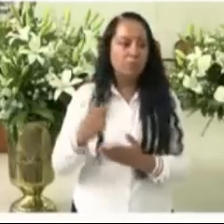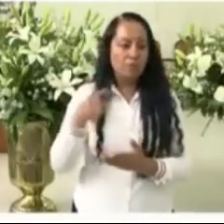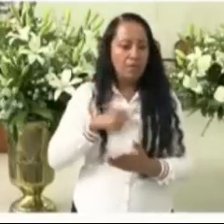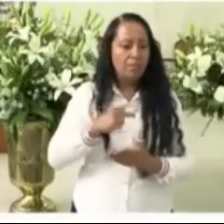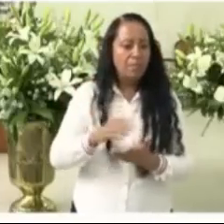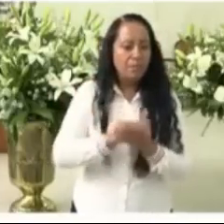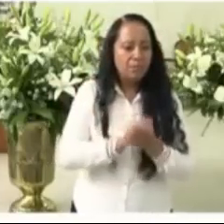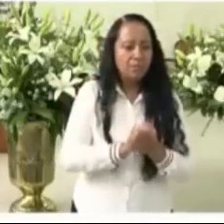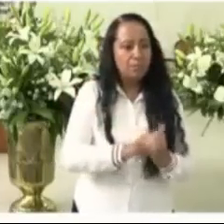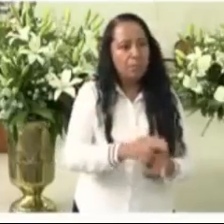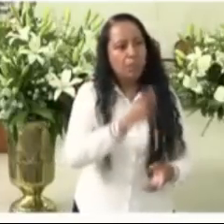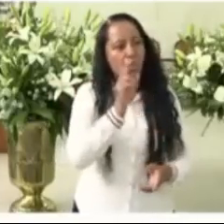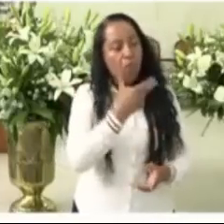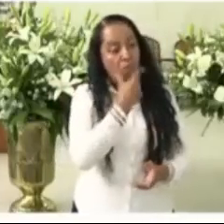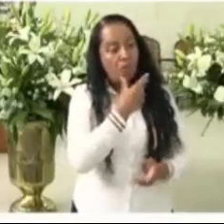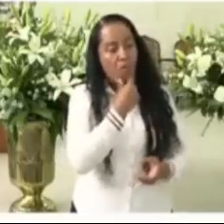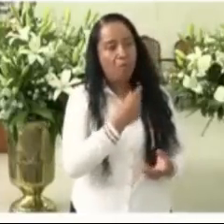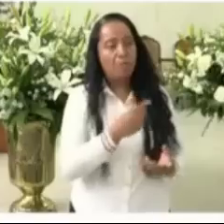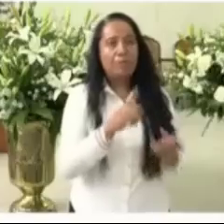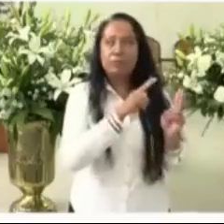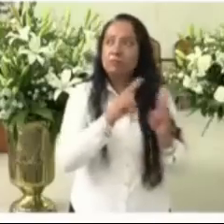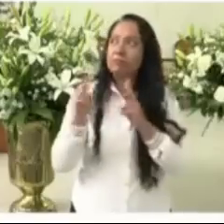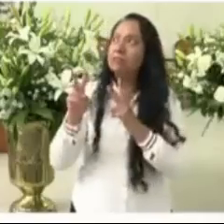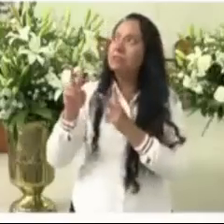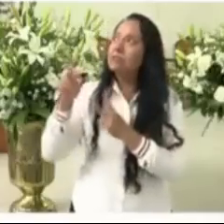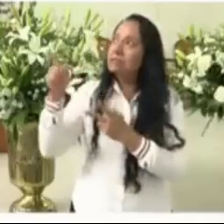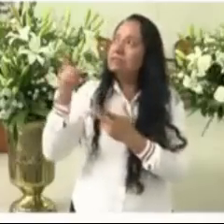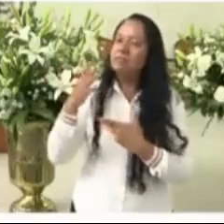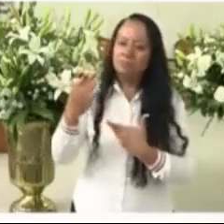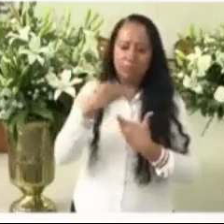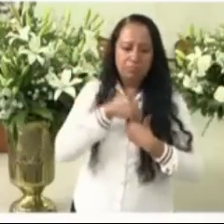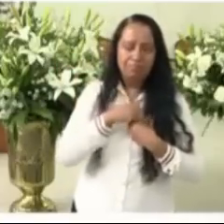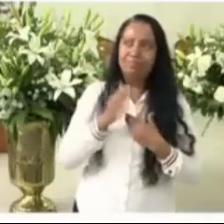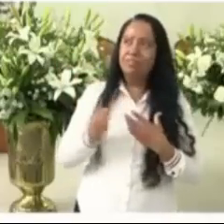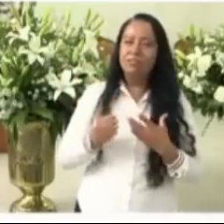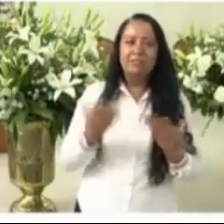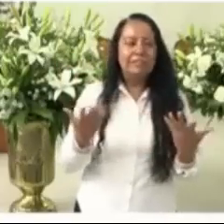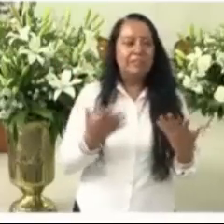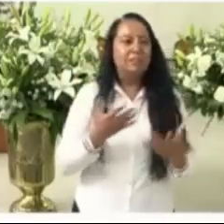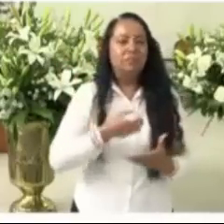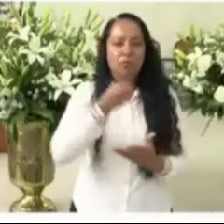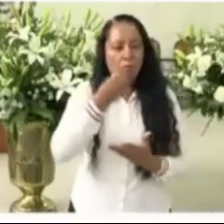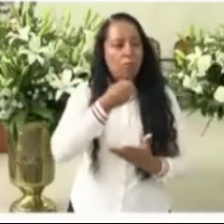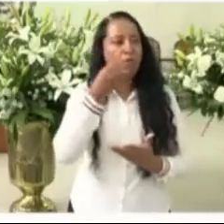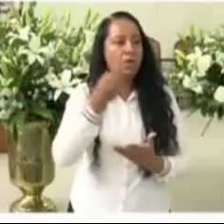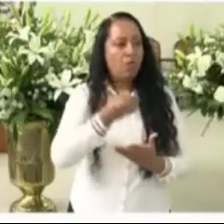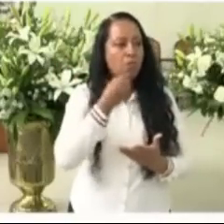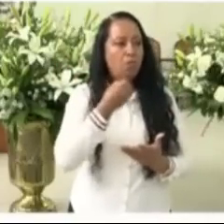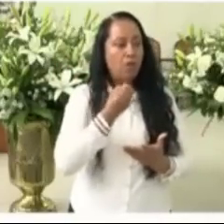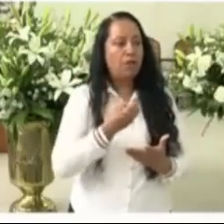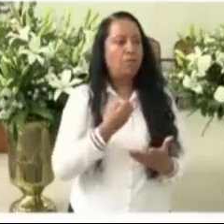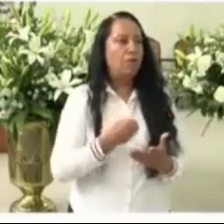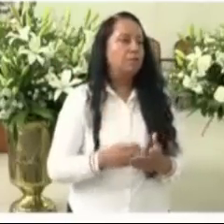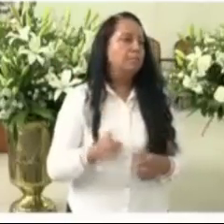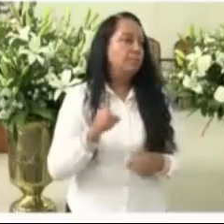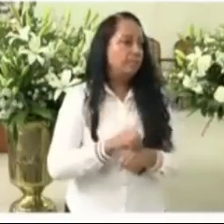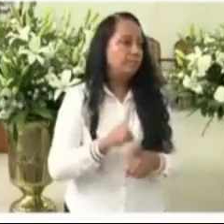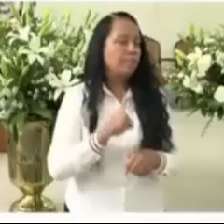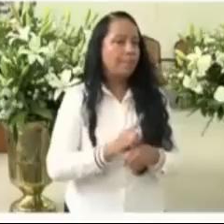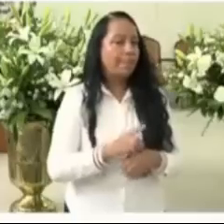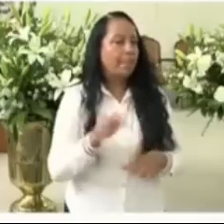de sufrimiento, de tormento, en los que muchas veces me sentí tentada a demandarle el divorcio y a correrlo